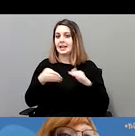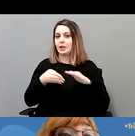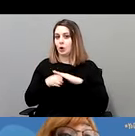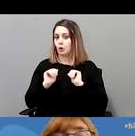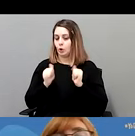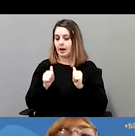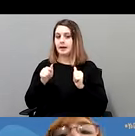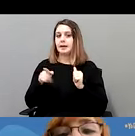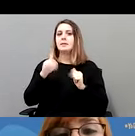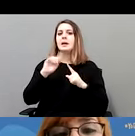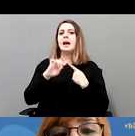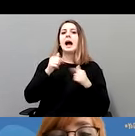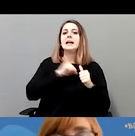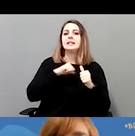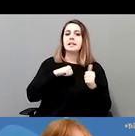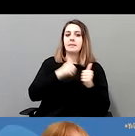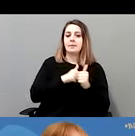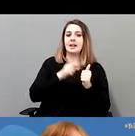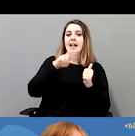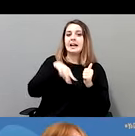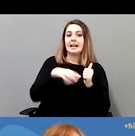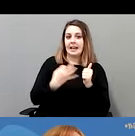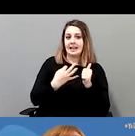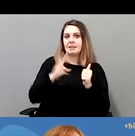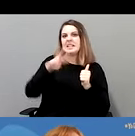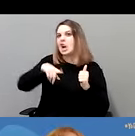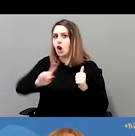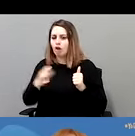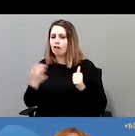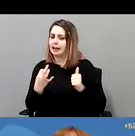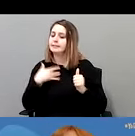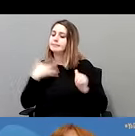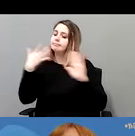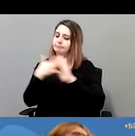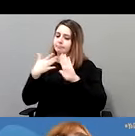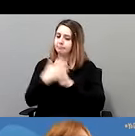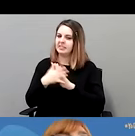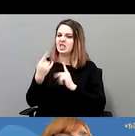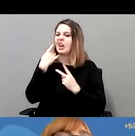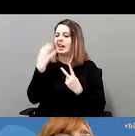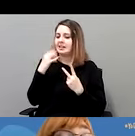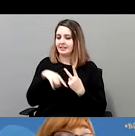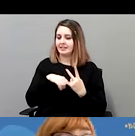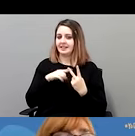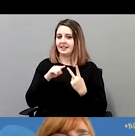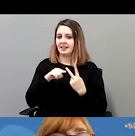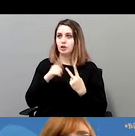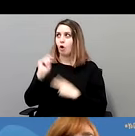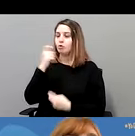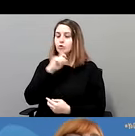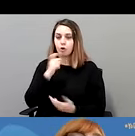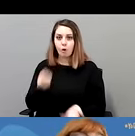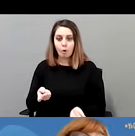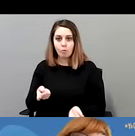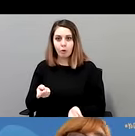qué es la asistencia personal y qué no es la asistencia personal. Vamos a ver, oye, ahora que sé qué es esto, ¿cómo lo consigo?